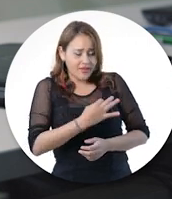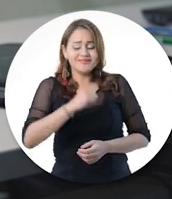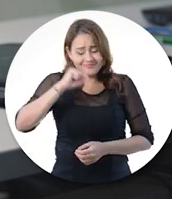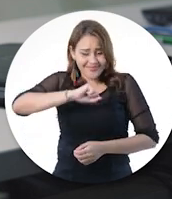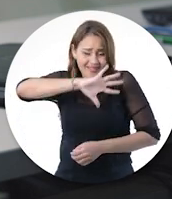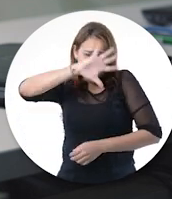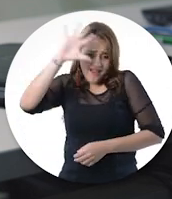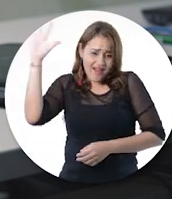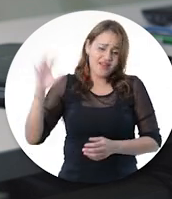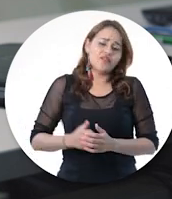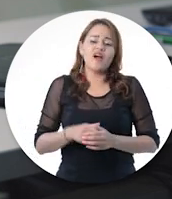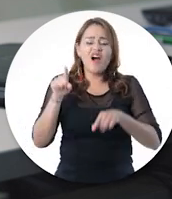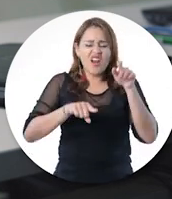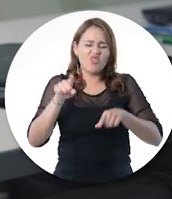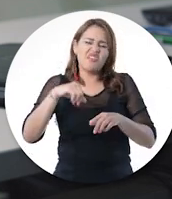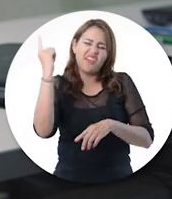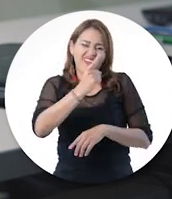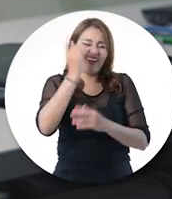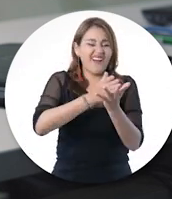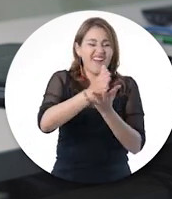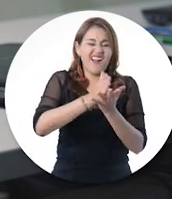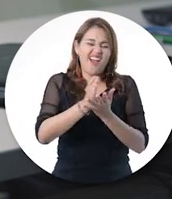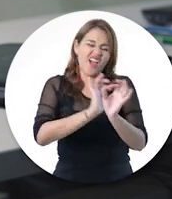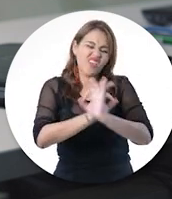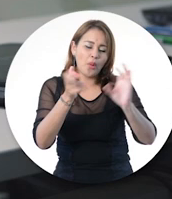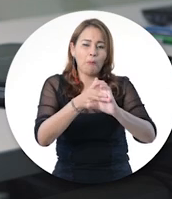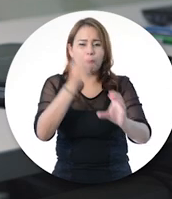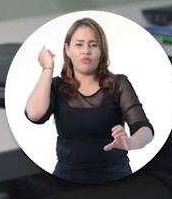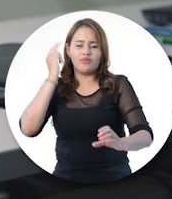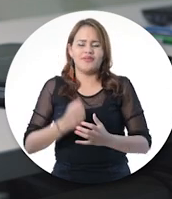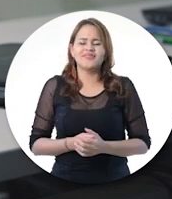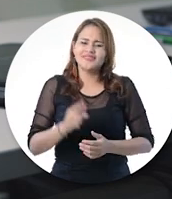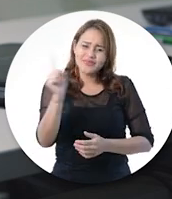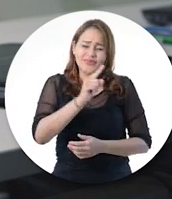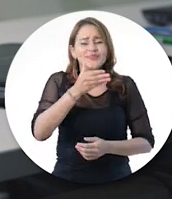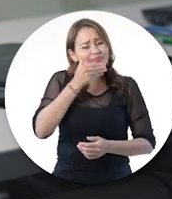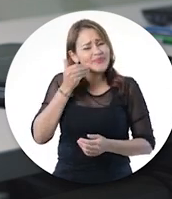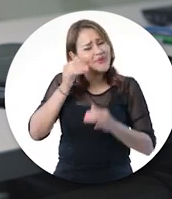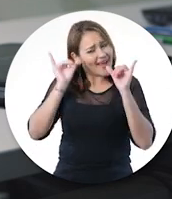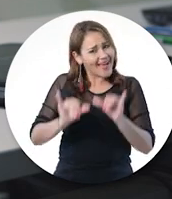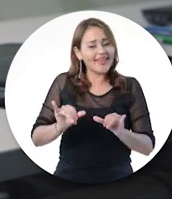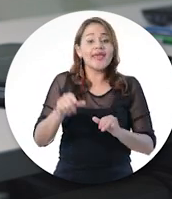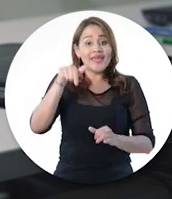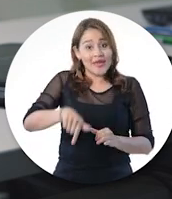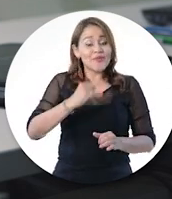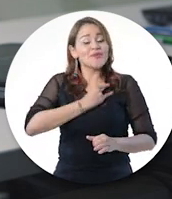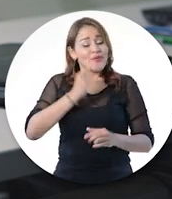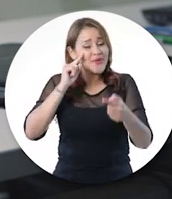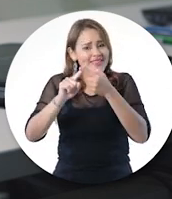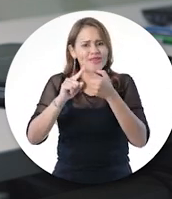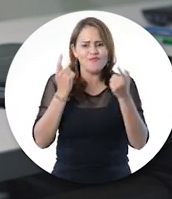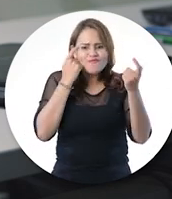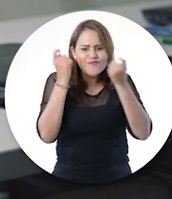que sí. Hay muchos estudiantes que abandonan a mitad de la carrera. Por eso la universidad ha creado estrategias para garantizar la permanencia